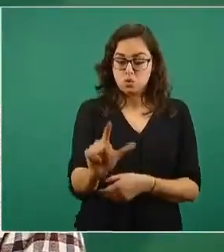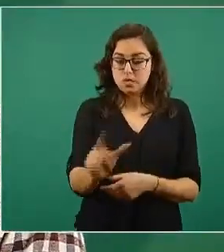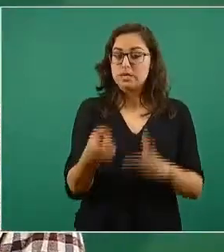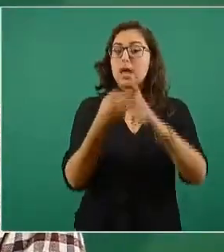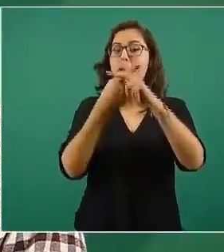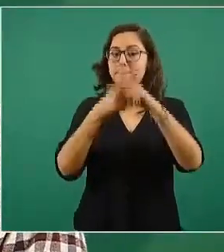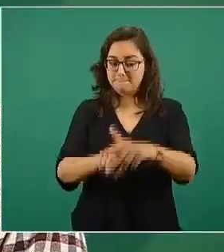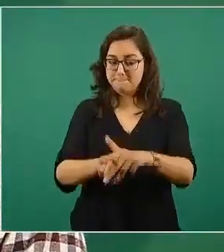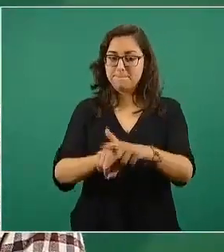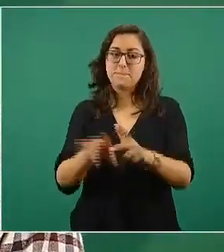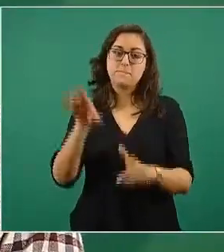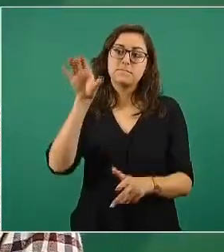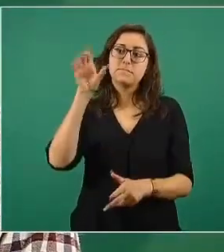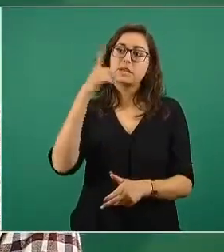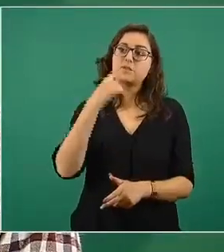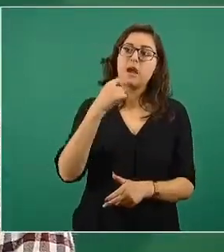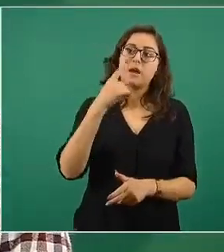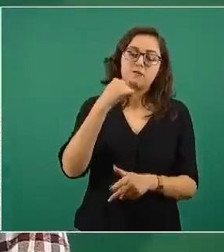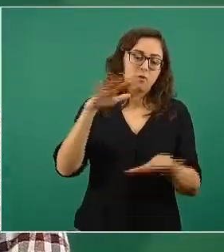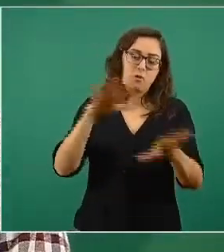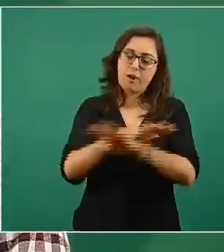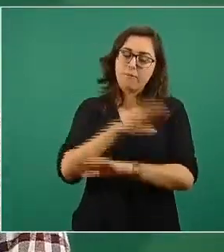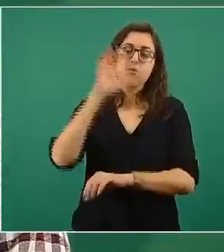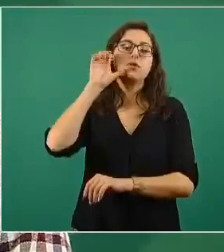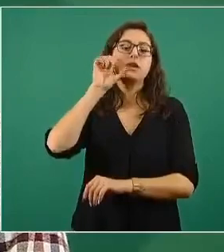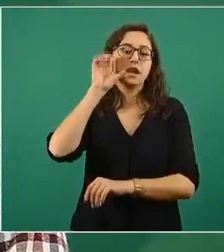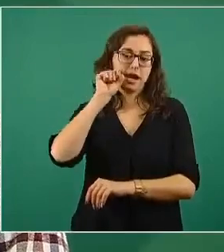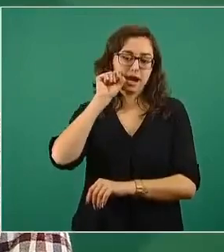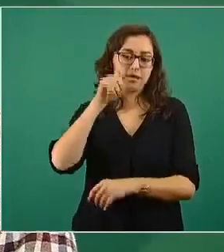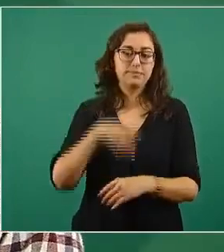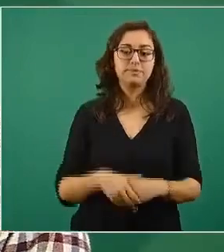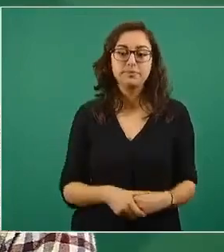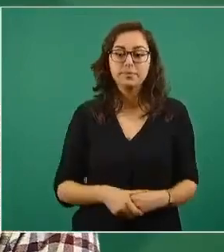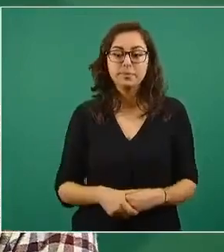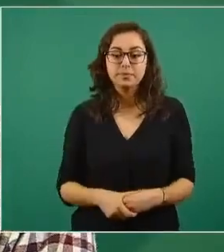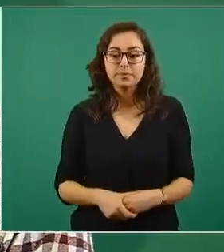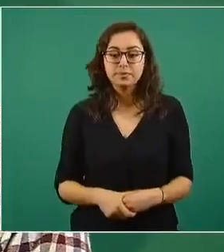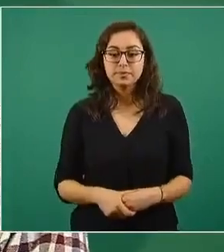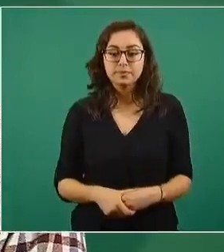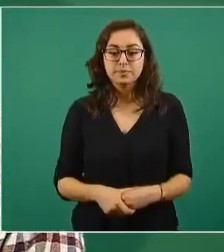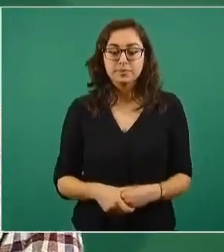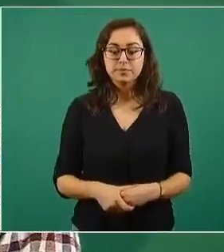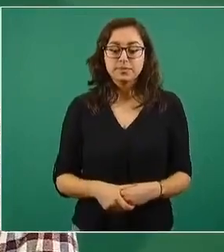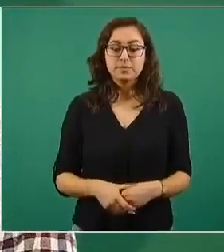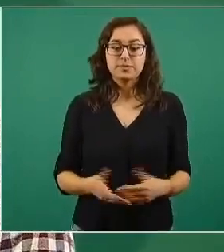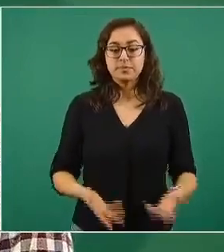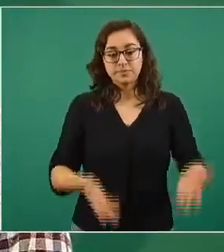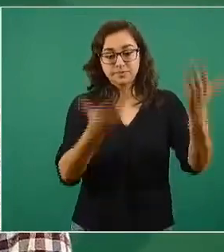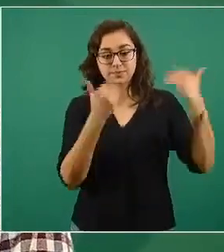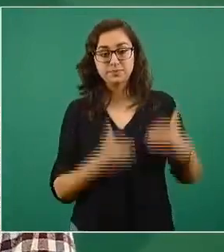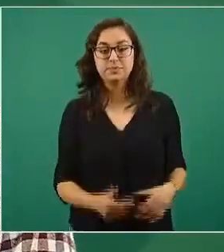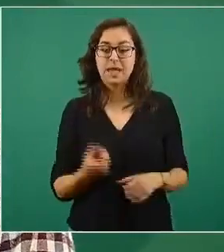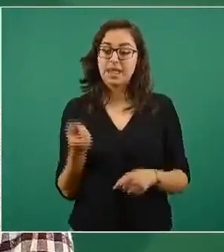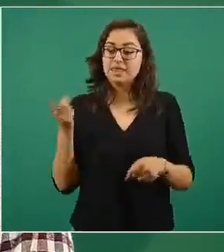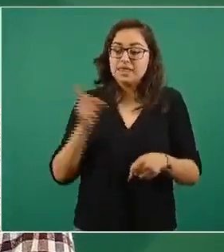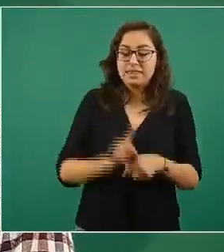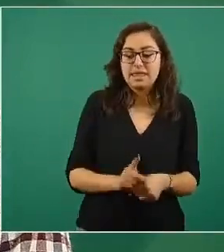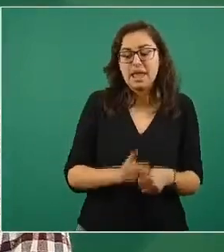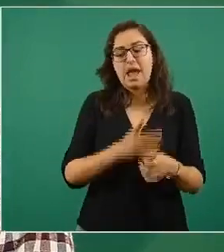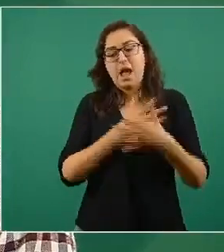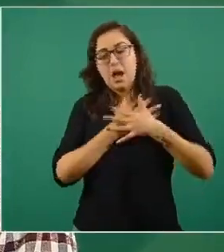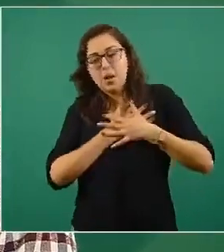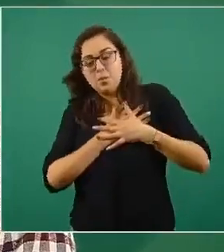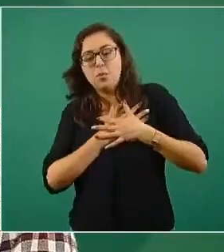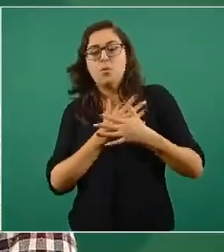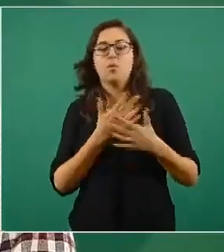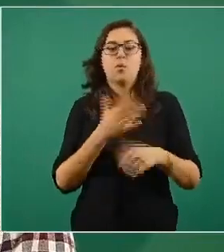lunes, del semáforo rojo al semáforo naranja. Sobre el Día del Amor y la Amistad, se ha vuelto